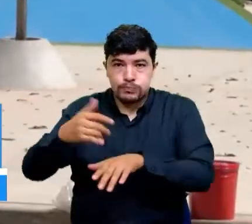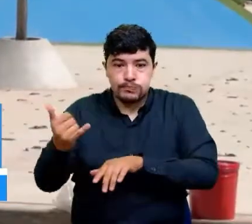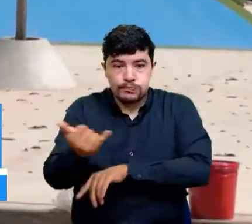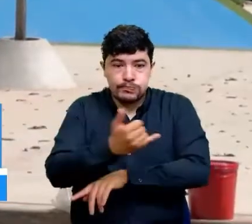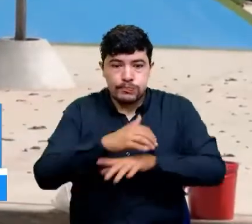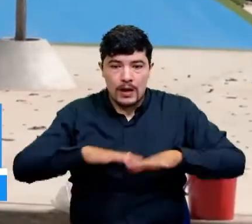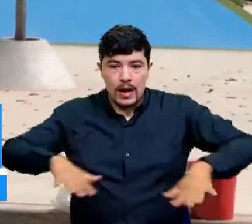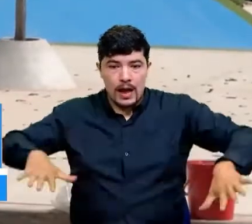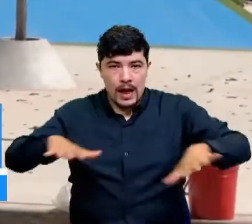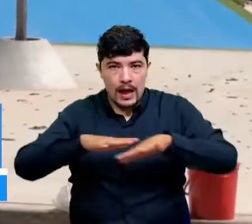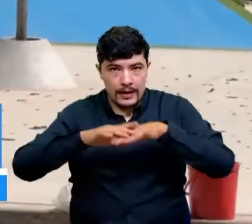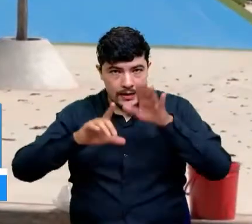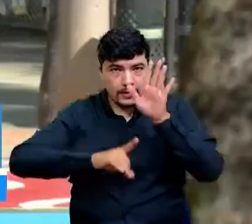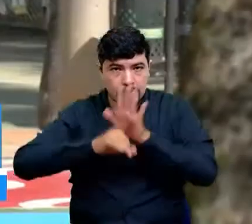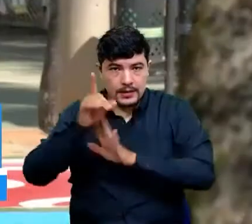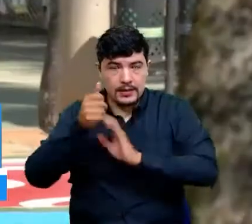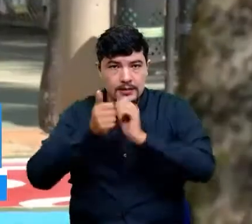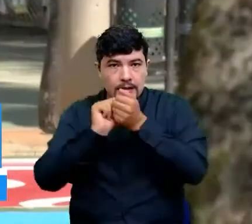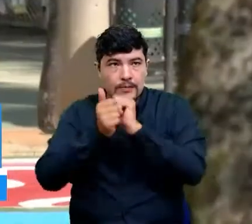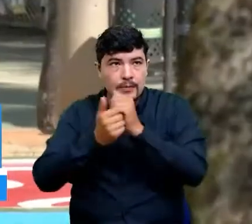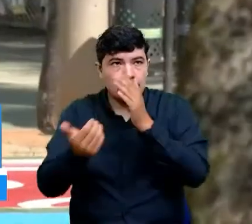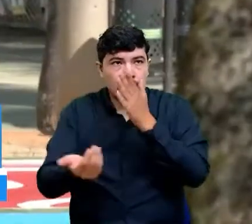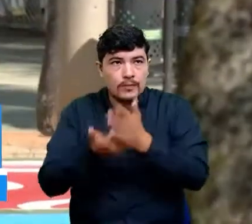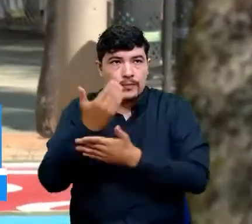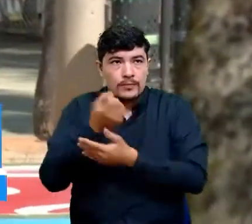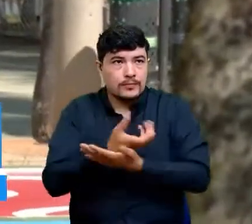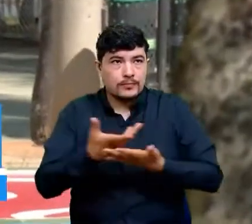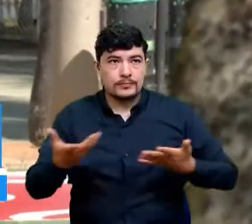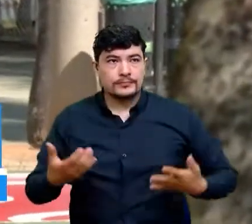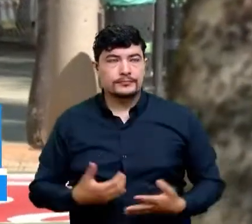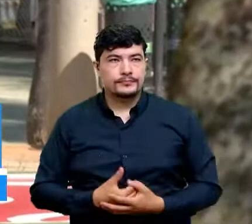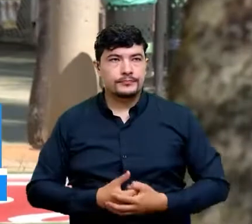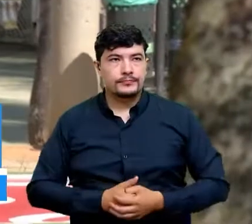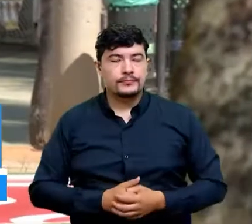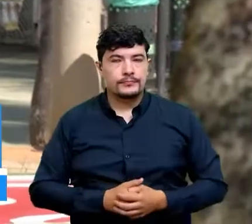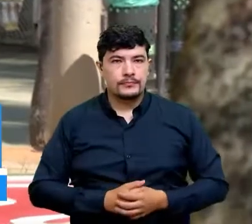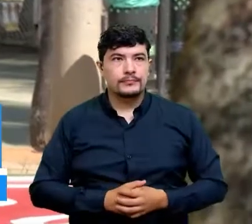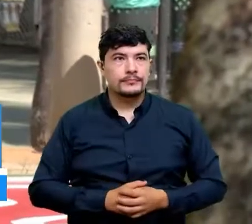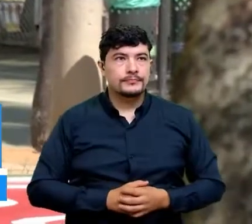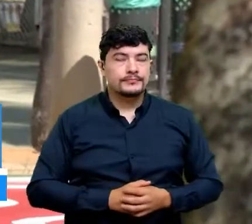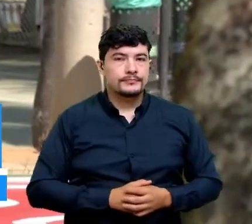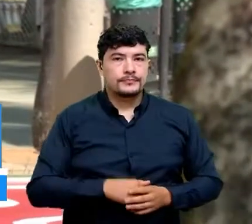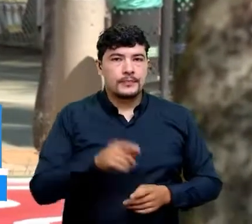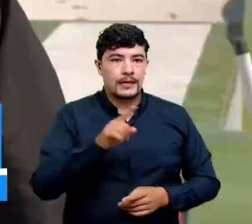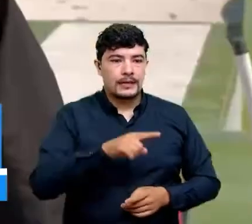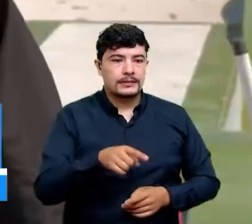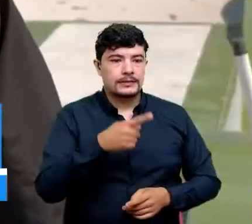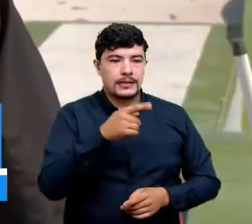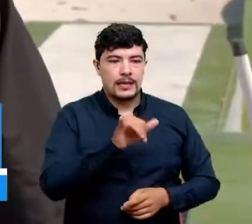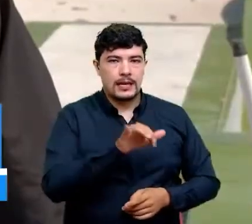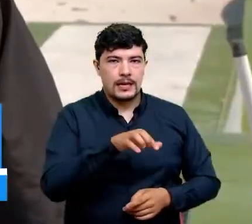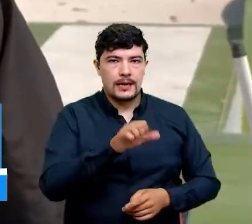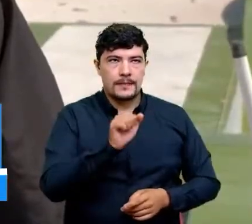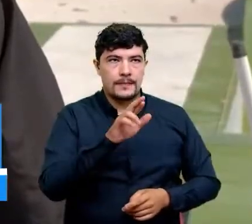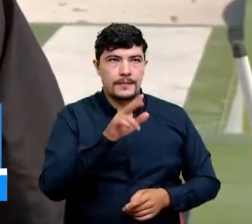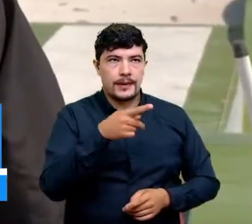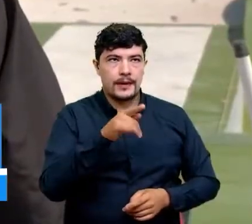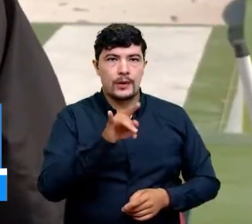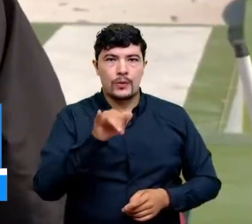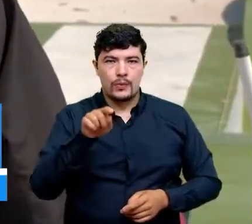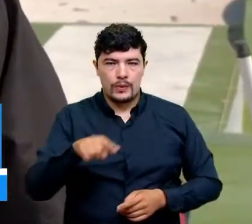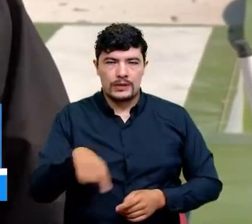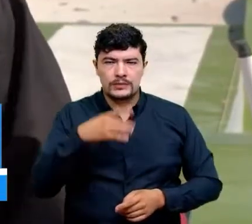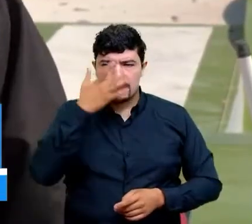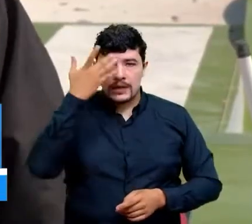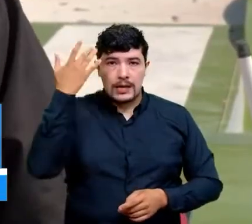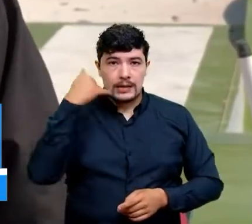espacios para el desarrollo de deportes alternativos bueno la obra del skate park wiz se dio en un primer instante por la